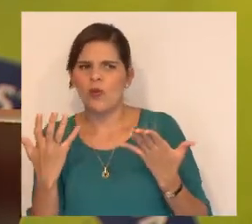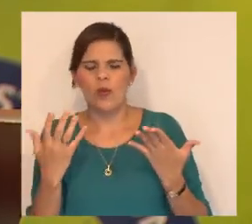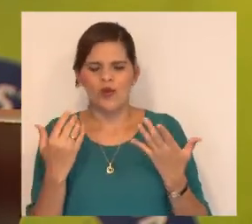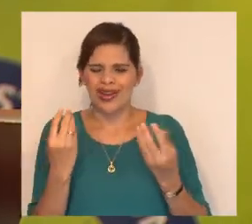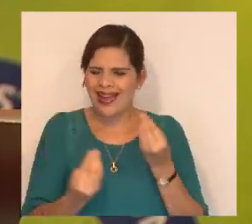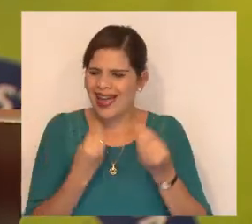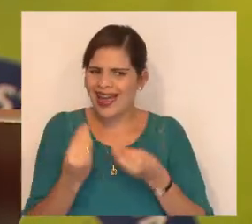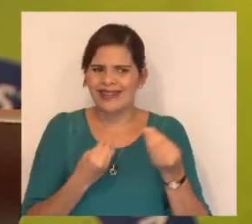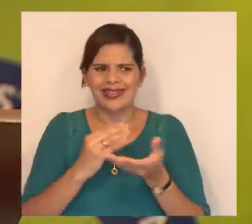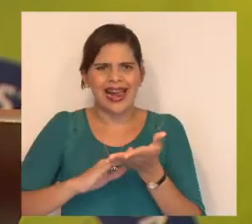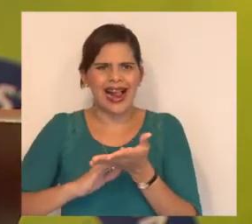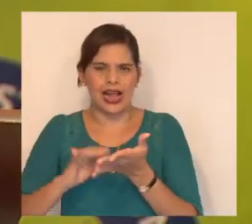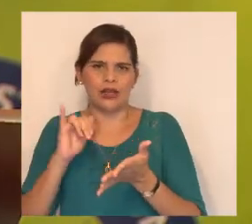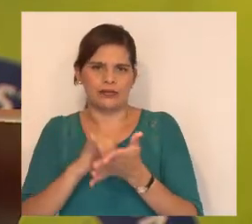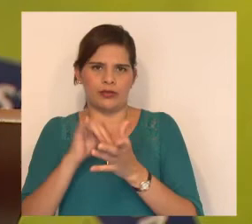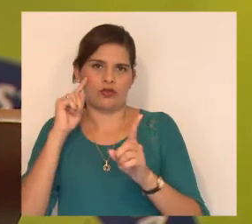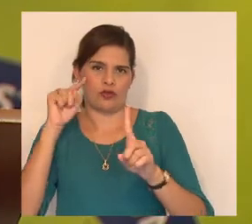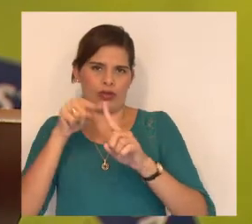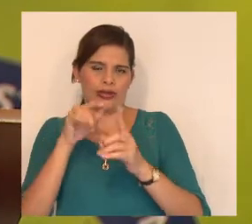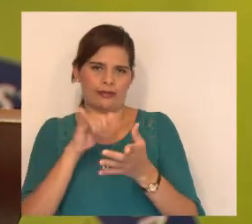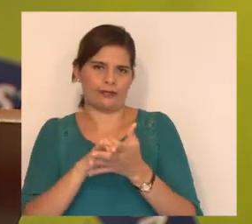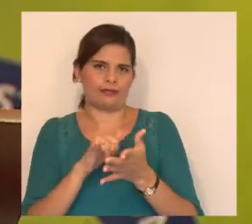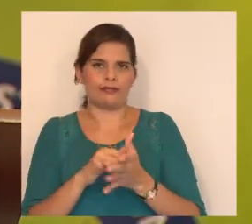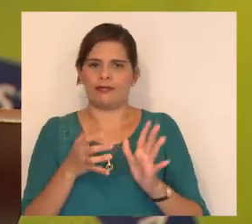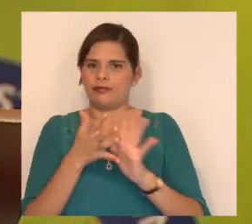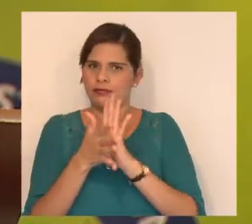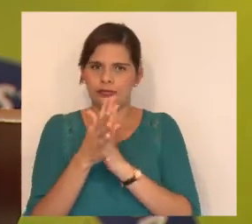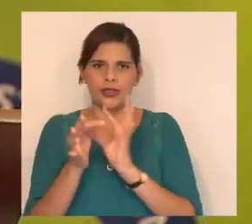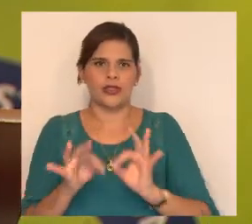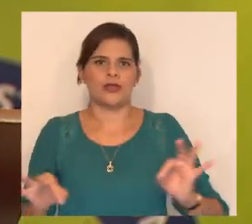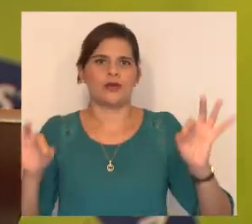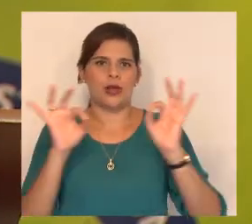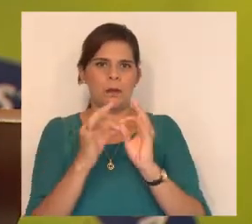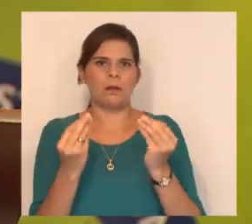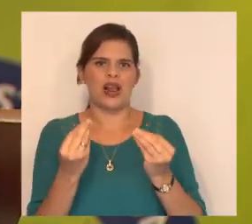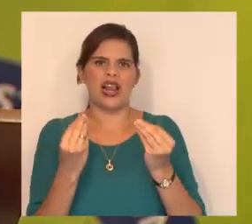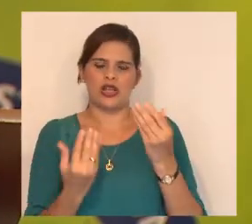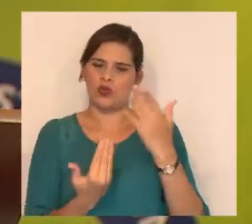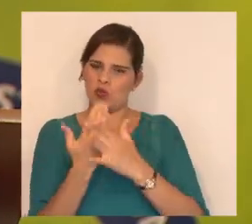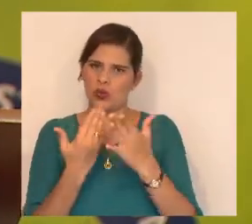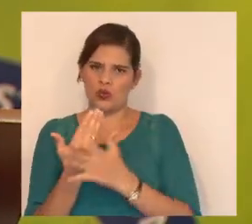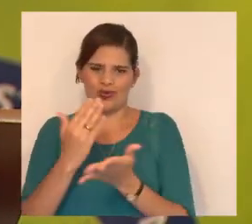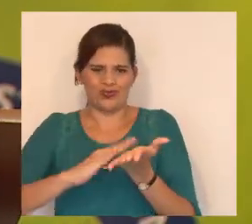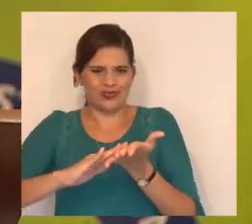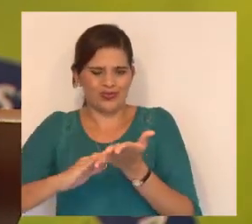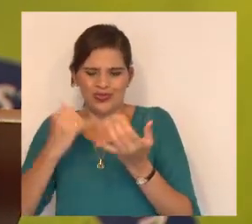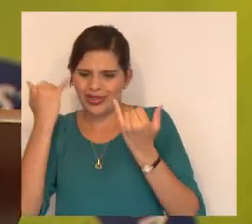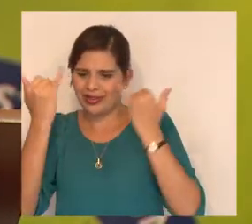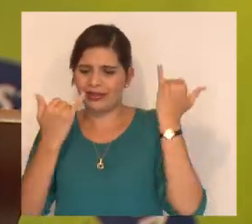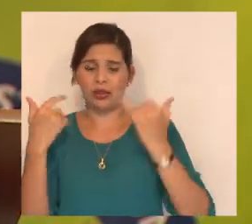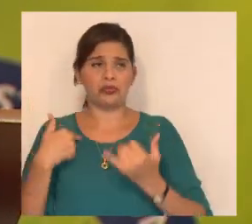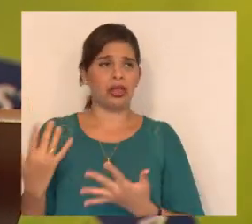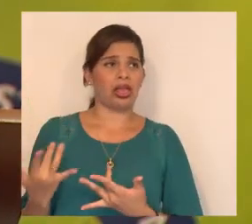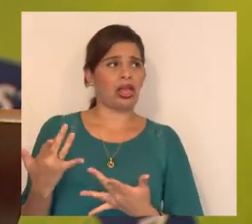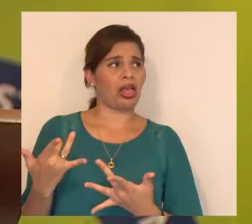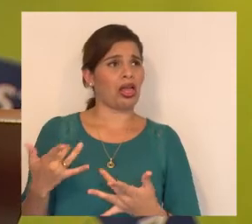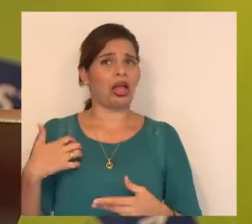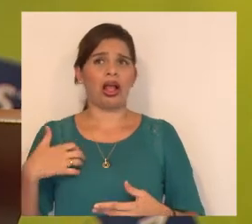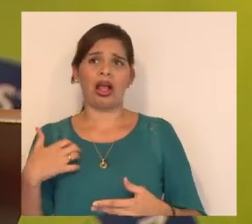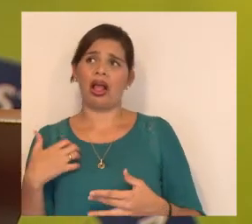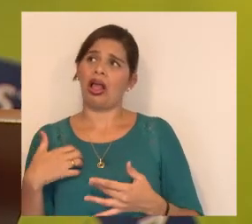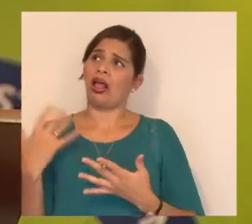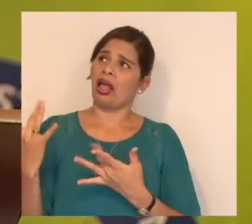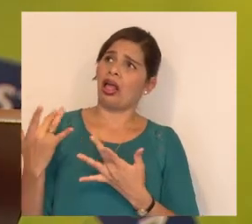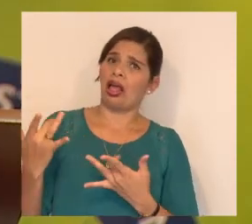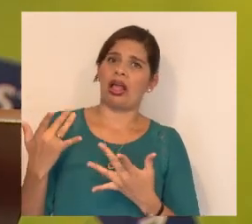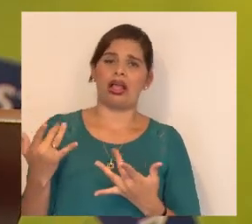que hagan innovación social, que emprendan nuevas iniciativas, que busquen formas creativas de resolver los problemas nuestros, porque nuestros problemas no